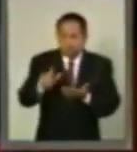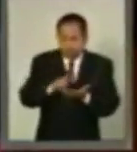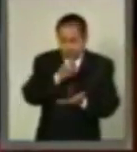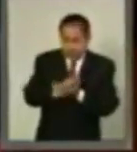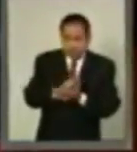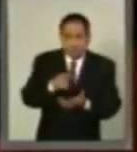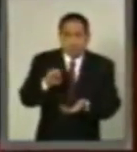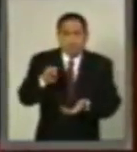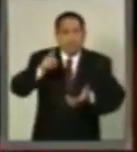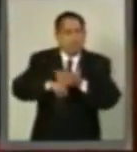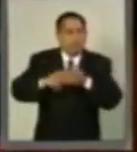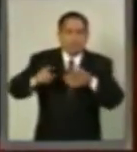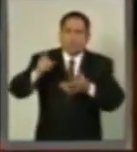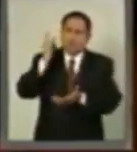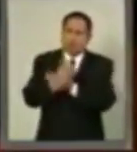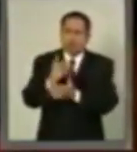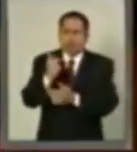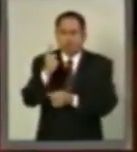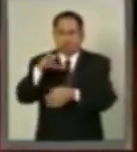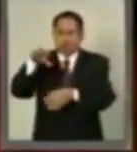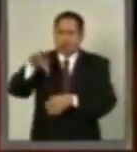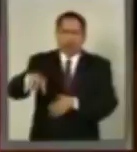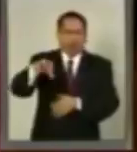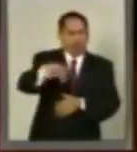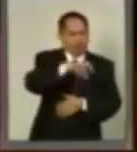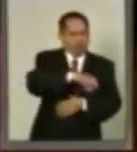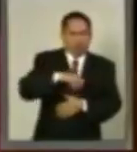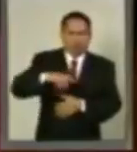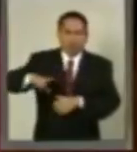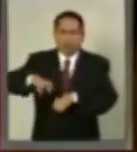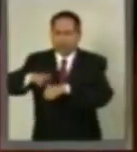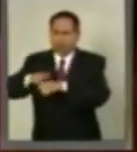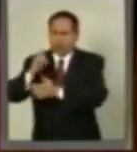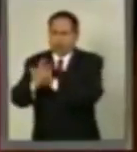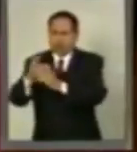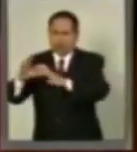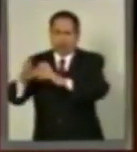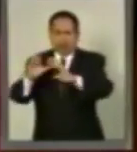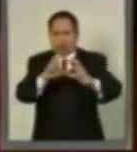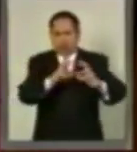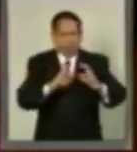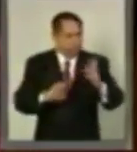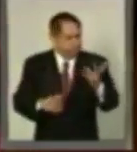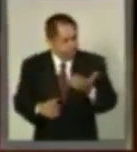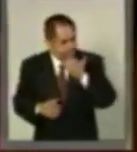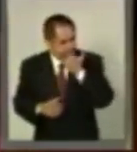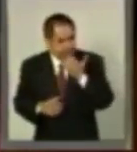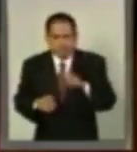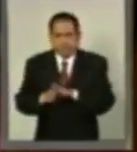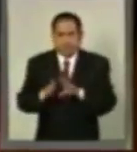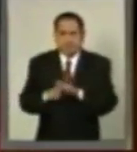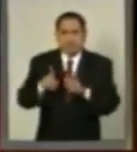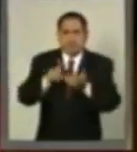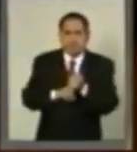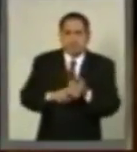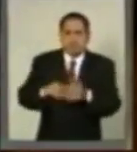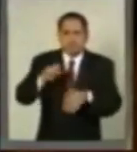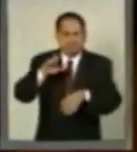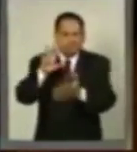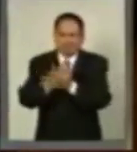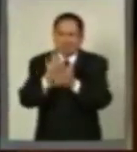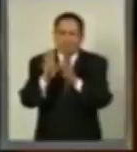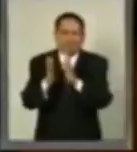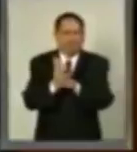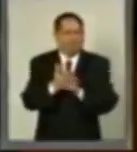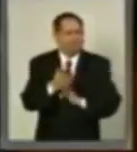hay mando único en muchos estados de la República, pues el mando único se ha convertido en mafia